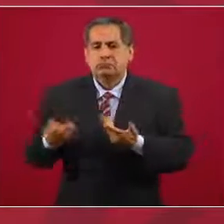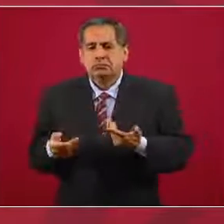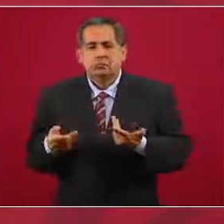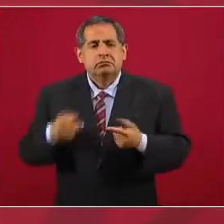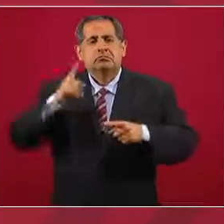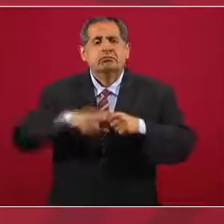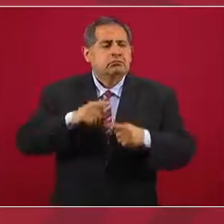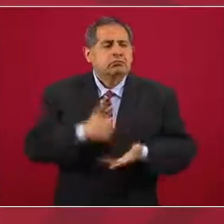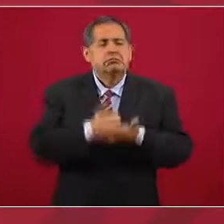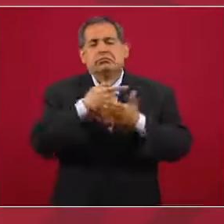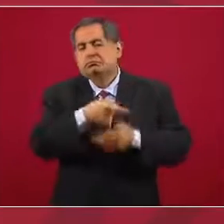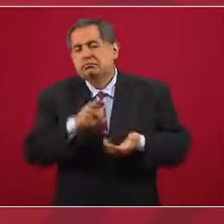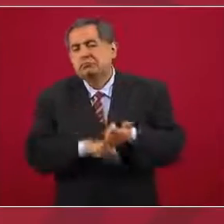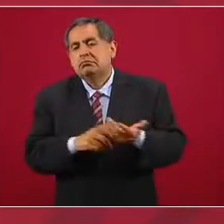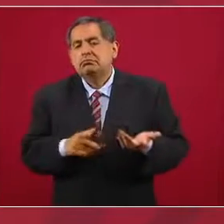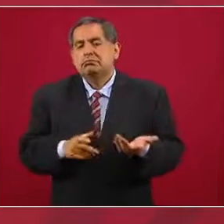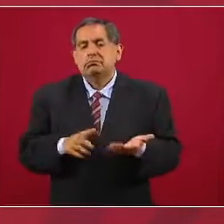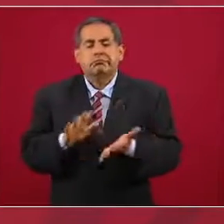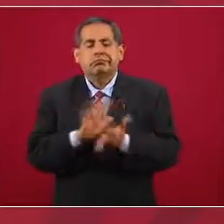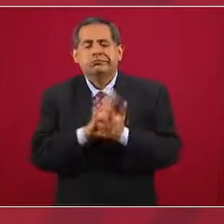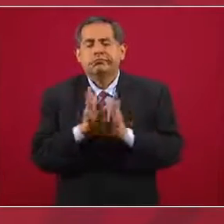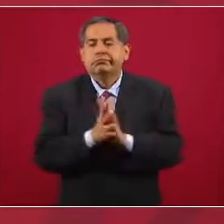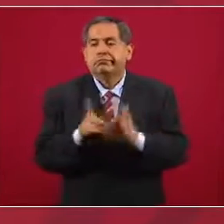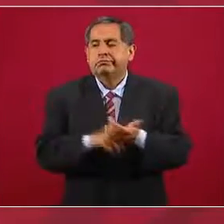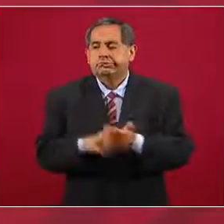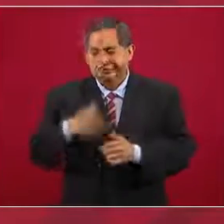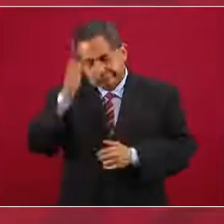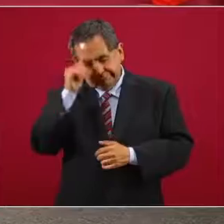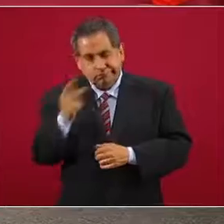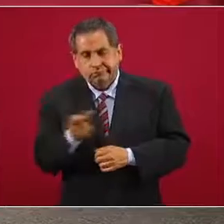ayudó? ¿Qué arreglos tenían?